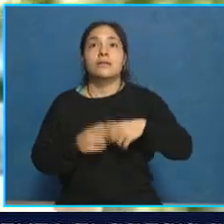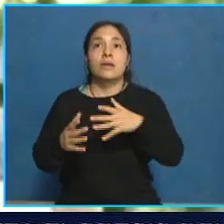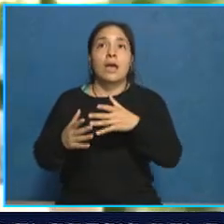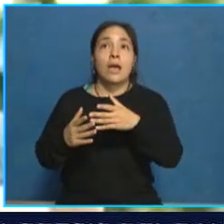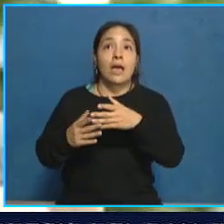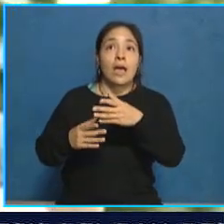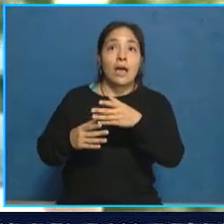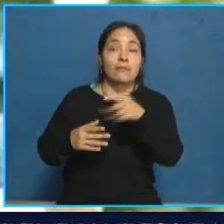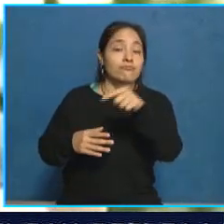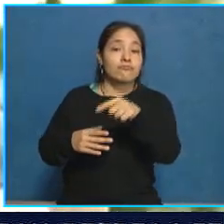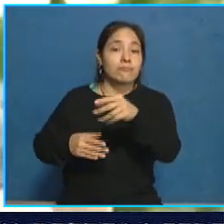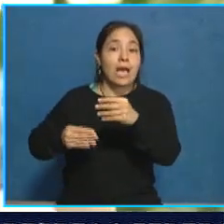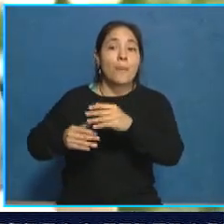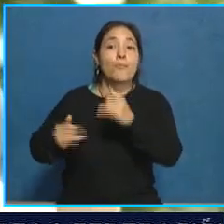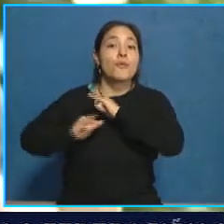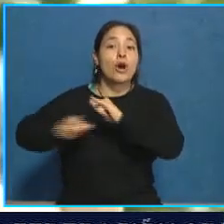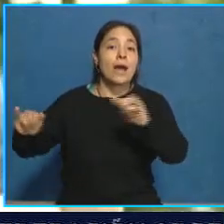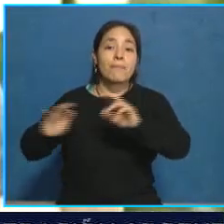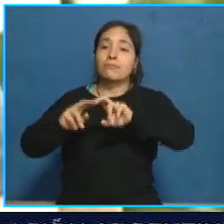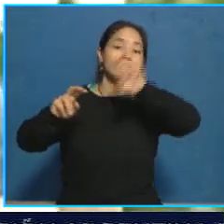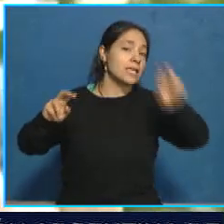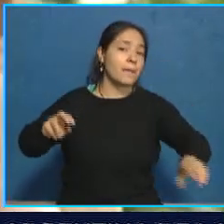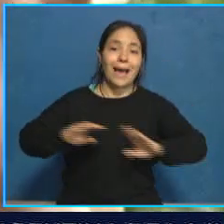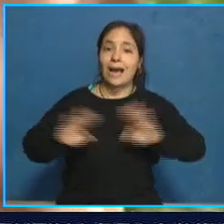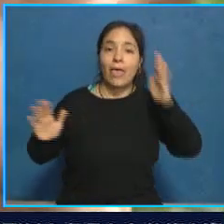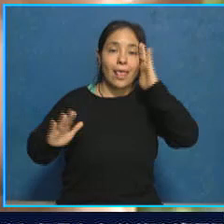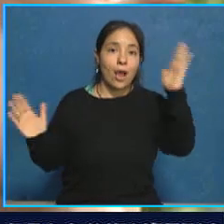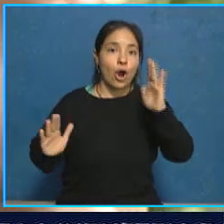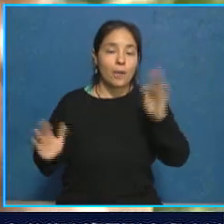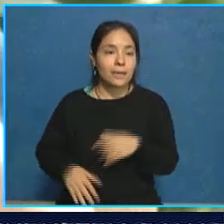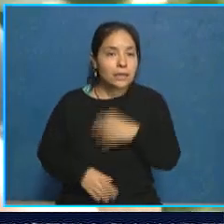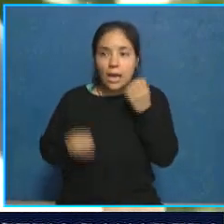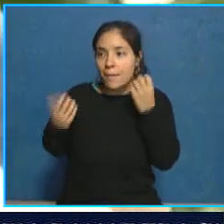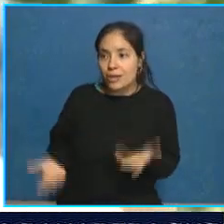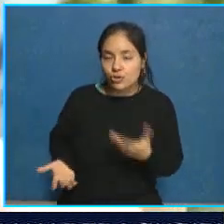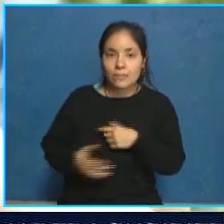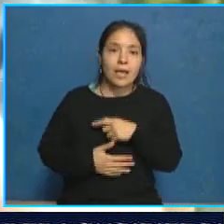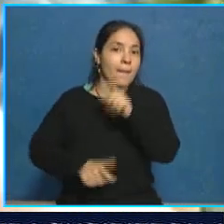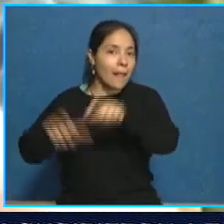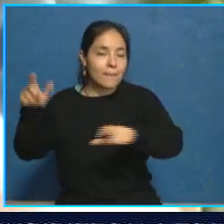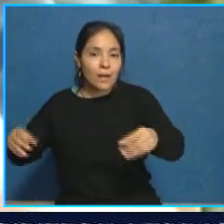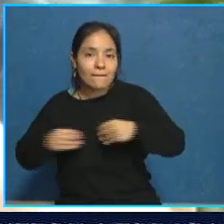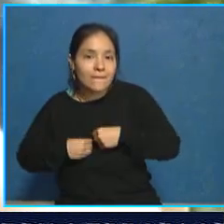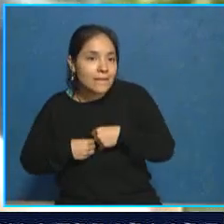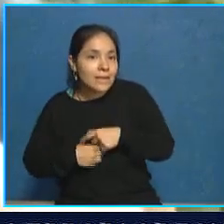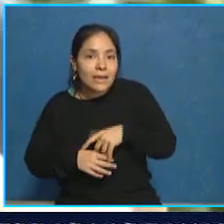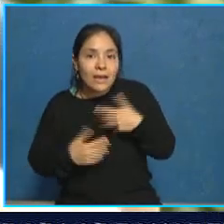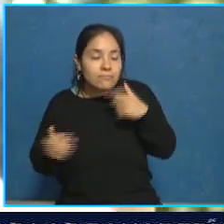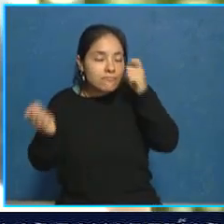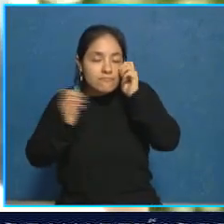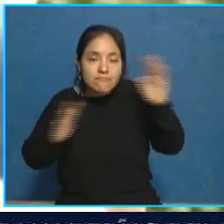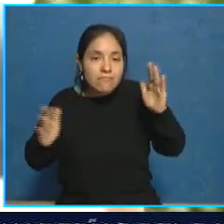abruptamente las cocinas más famosas del país. Pero atención. ¿Qué pasó? Porque si bien esto conmocionó a los fanáticos, Dani, tiene que ver